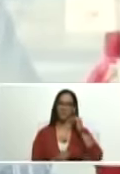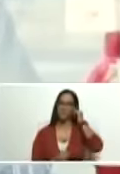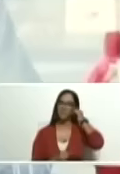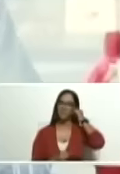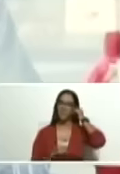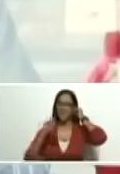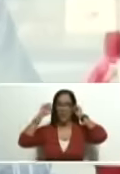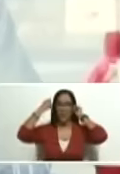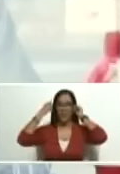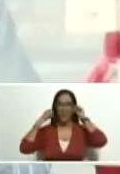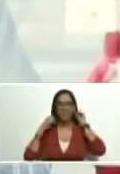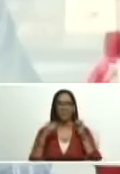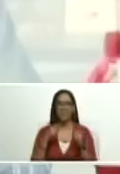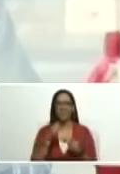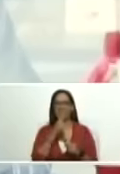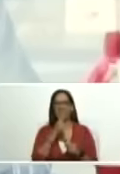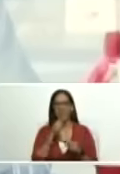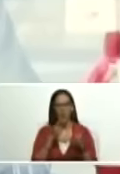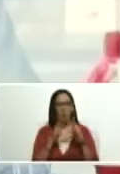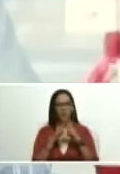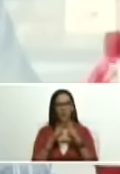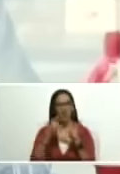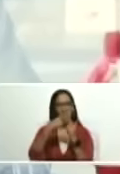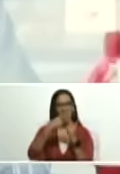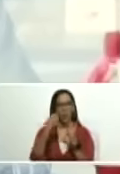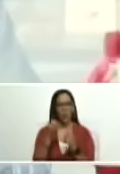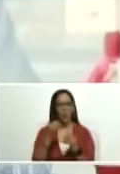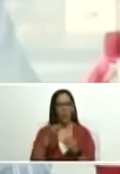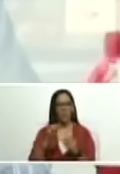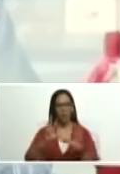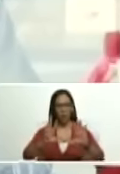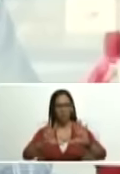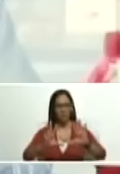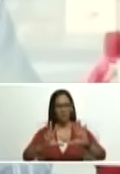¿Se acuerdan? Levanten la mano los que conocieron BTV como el Canal 8.